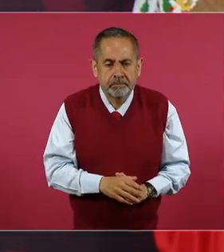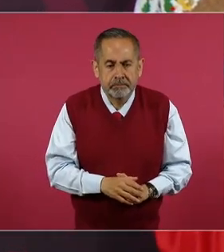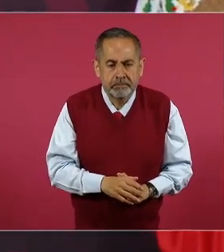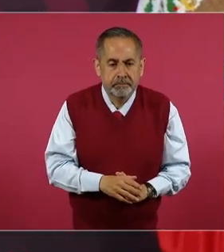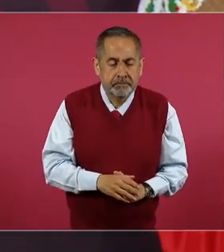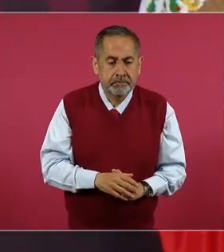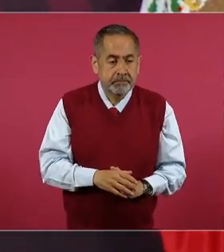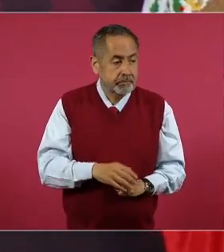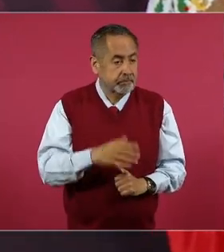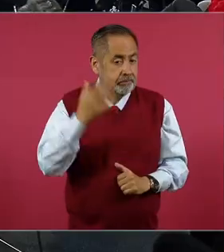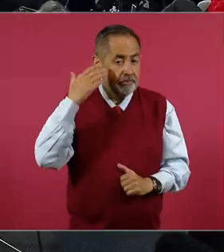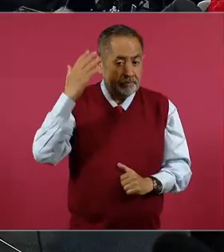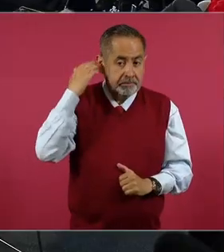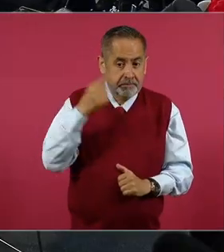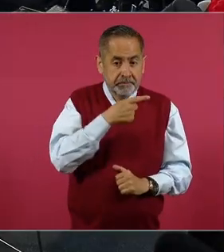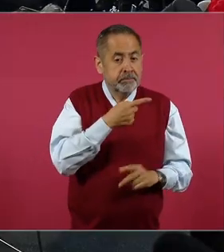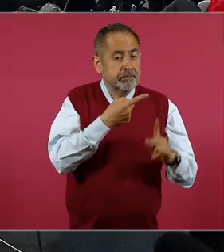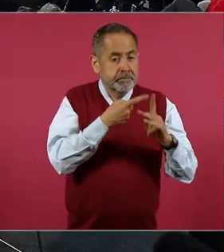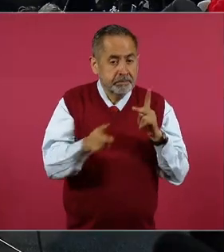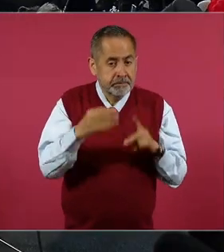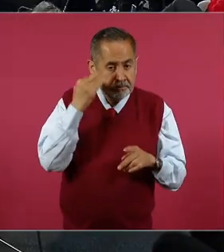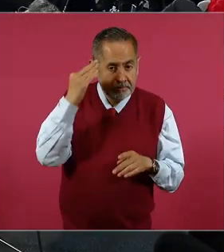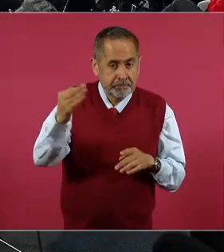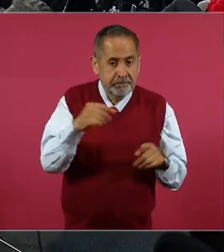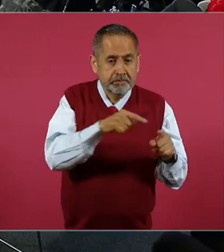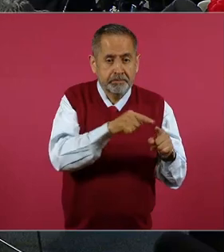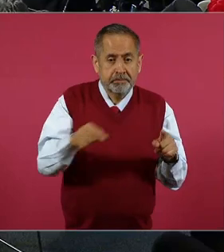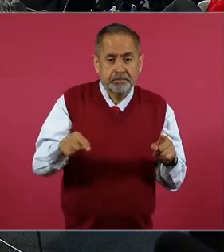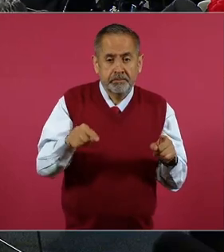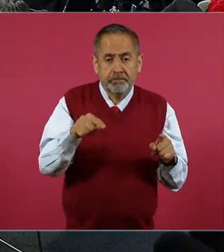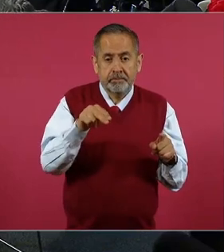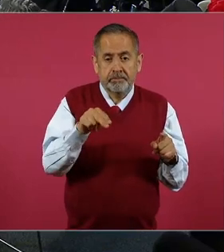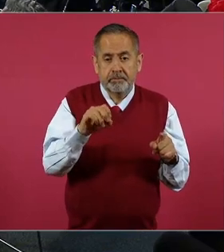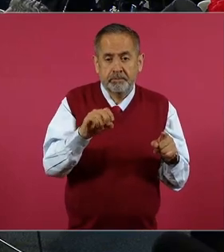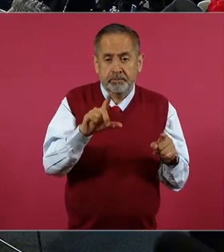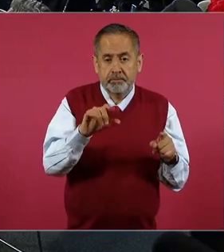Cuando iniciaron con la política neoliberal o neoporfirista, en